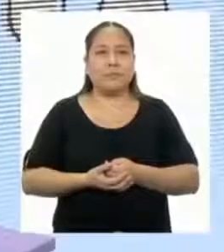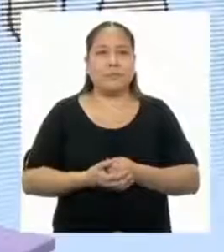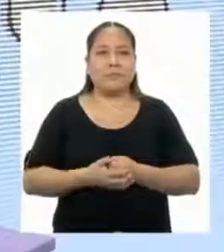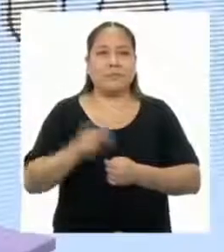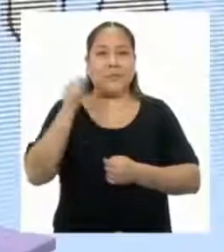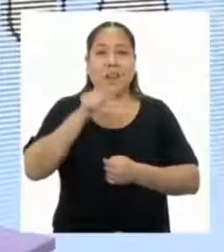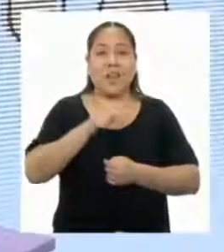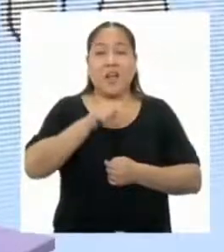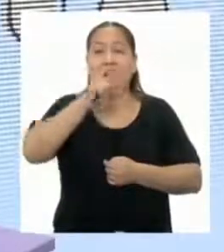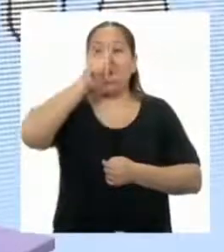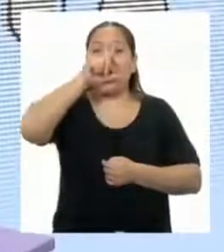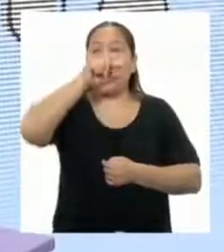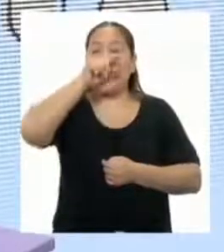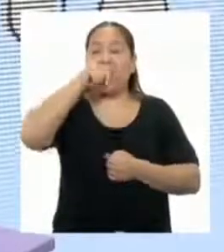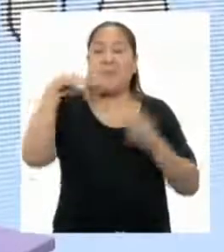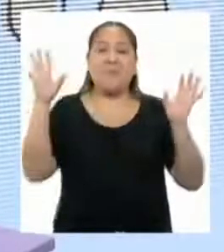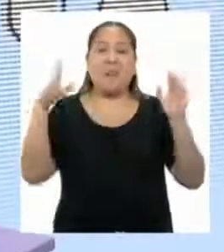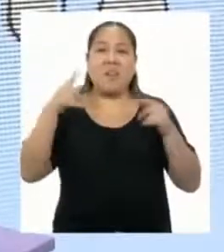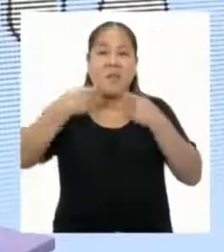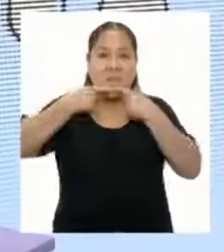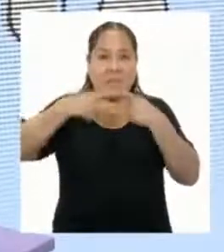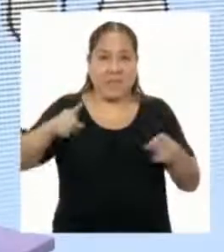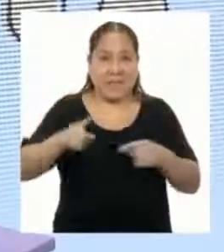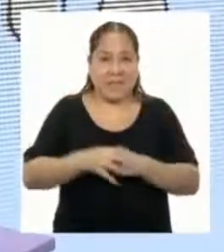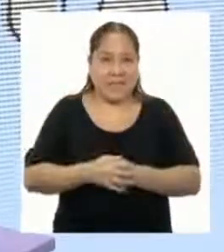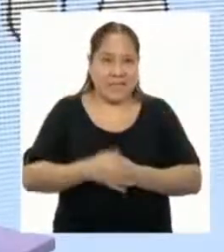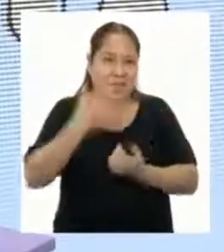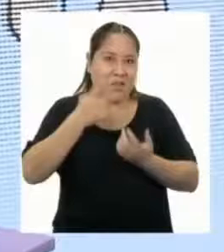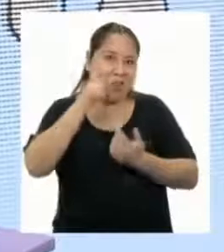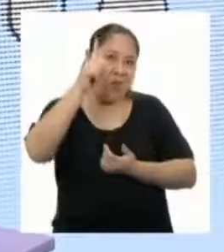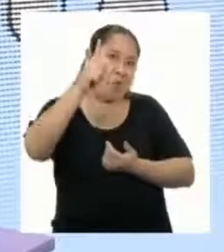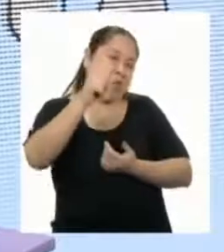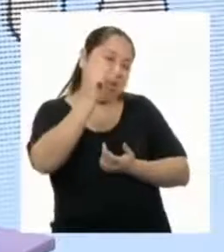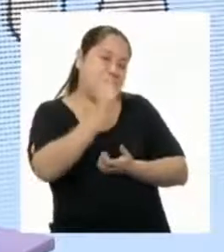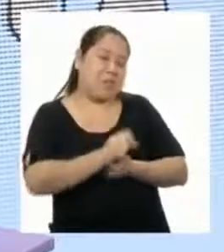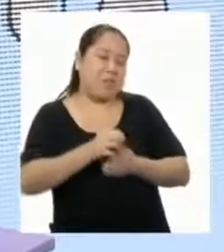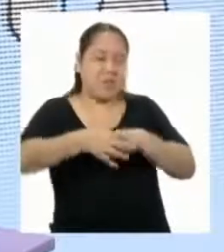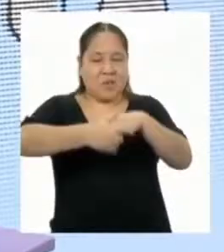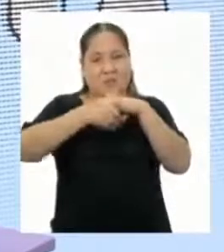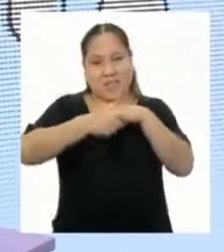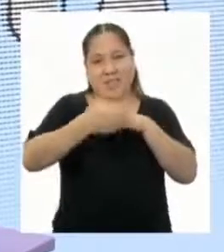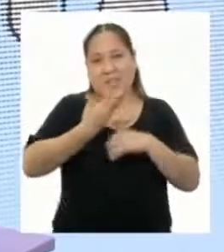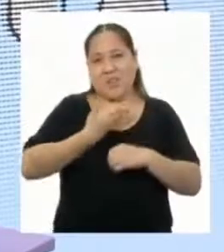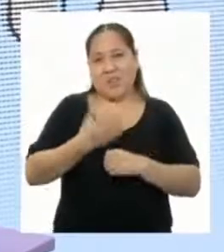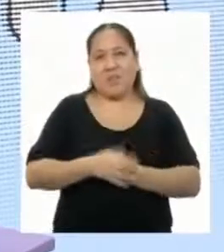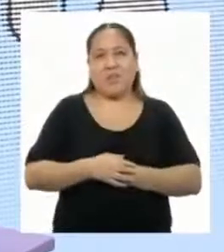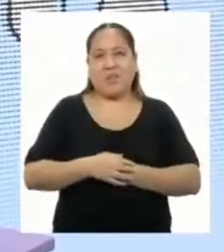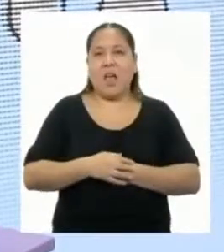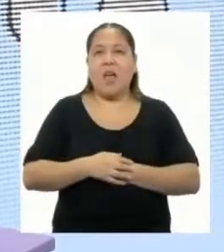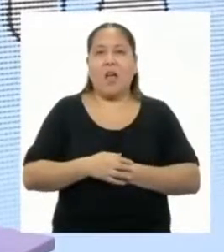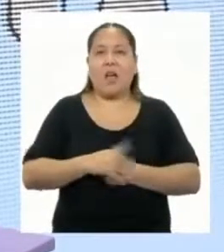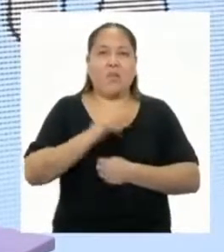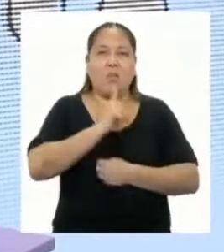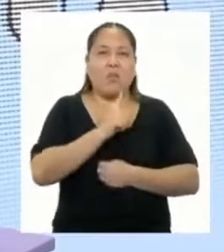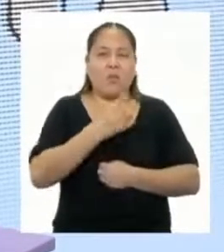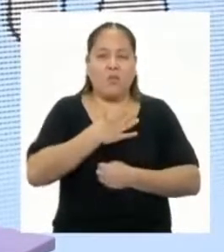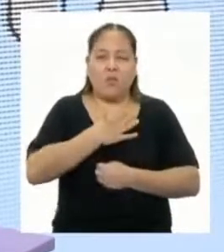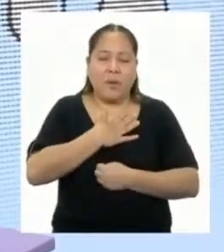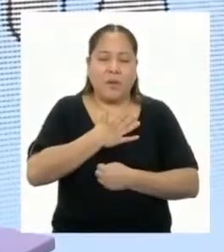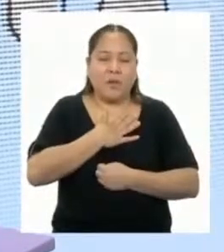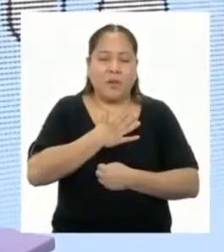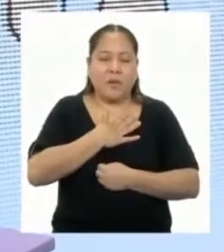Era una paloma mensajera. Y miren, seguro uno a uno de mis fans me ha mandado un saludo. Ah, no es para